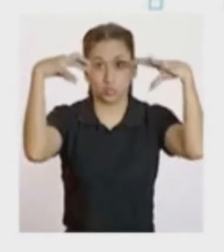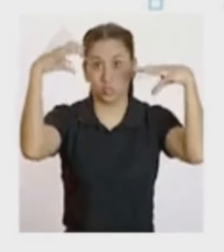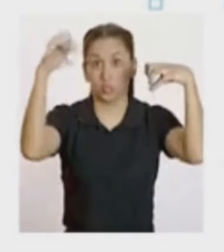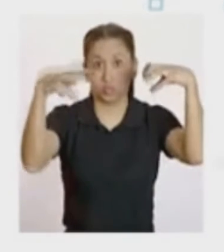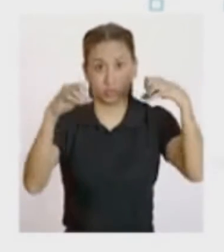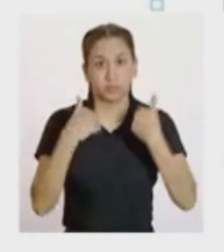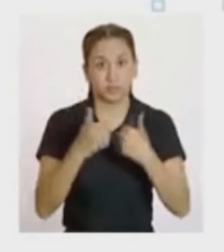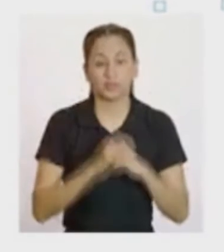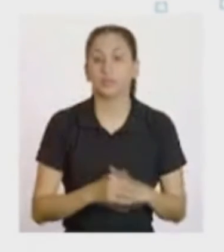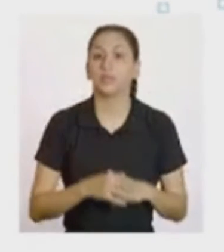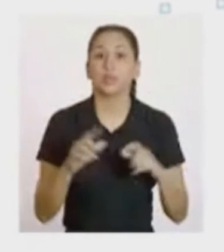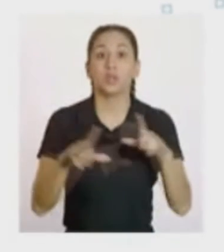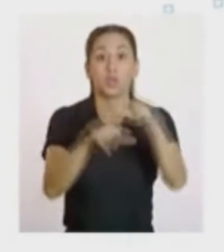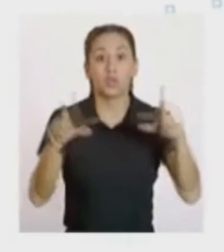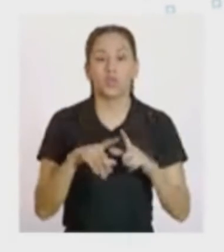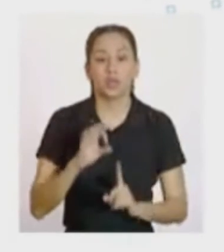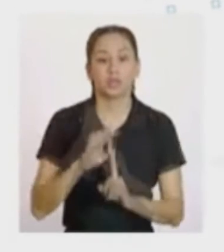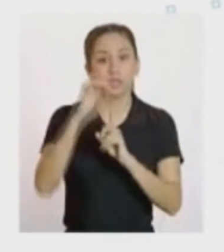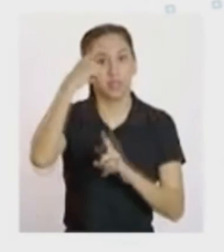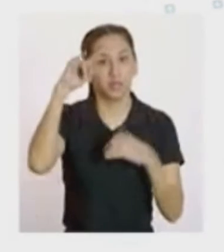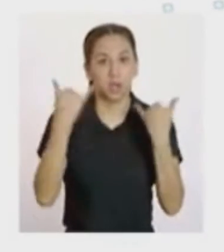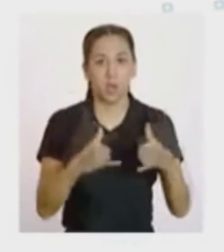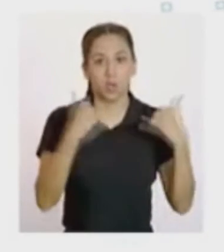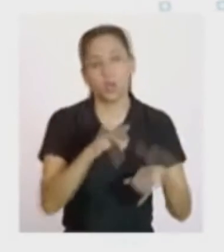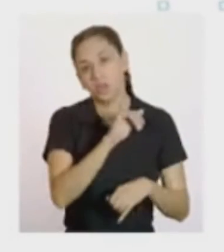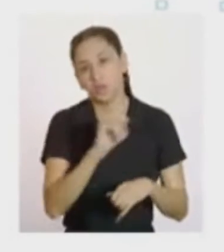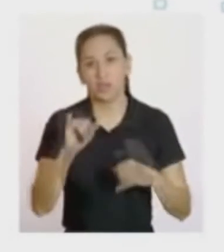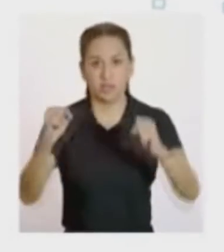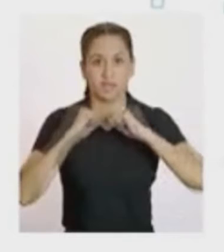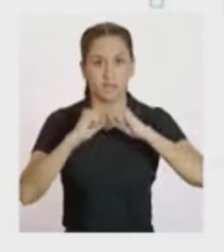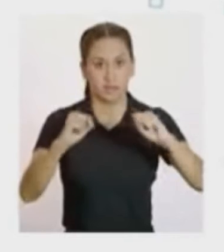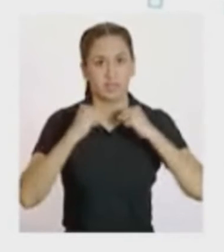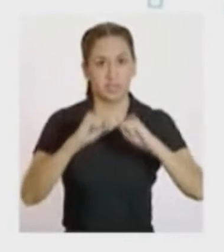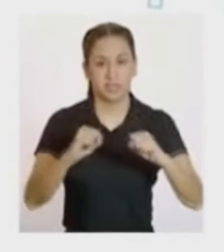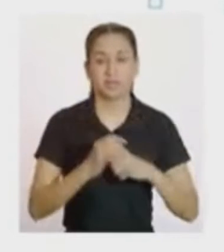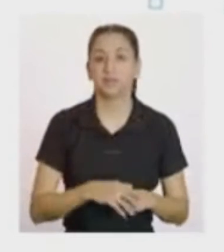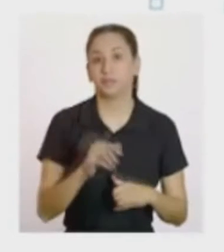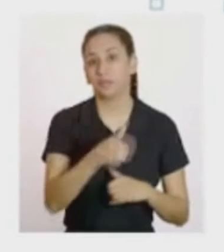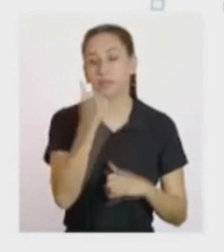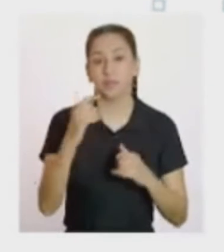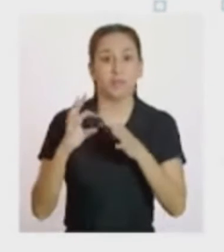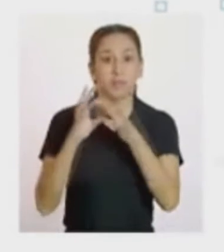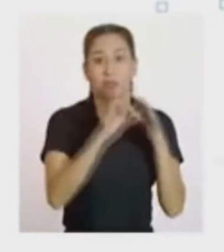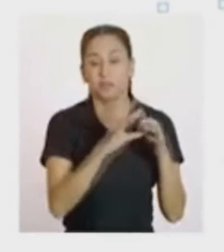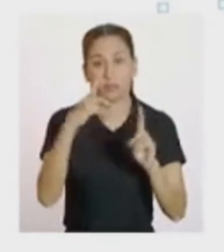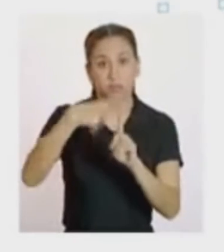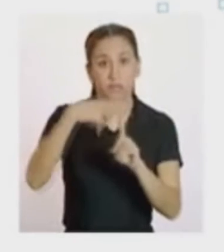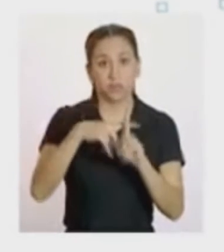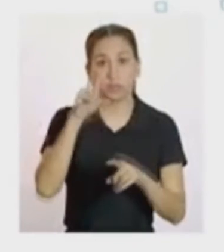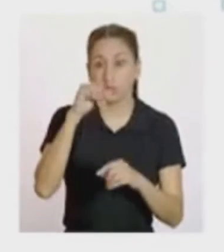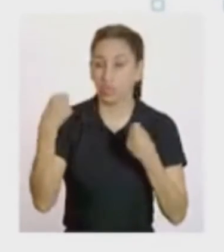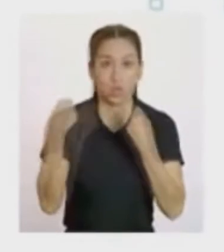adecuada. Espacios propicios para el juego y la actividad física. Relaciones positivas y